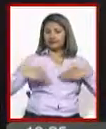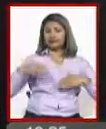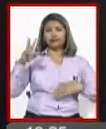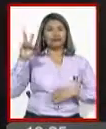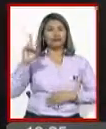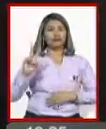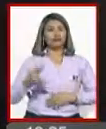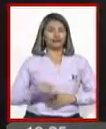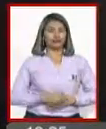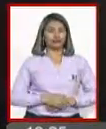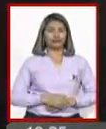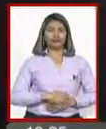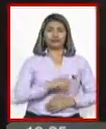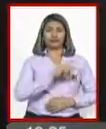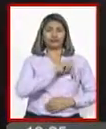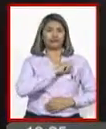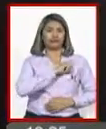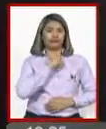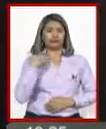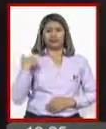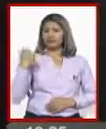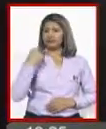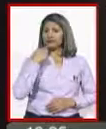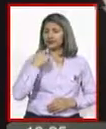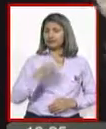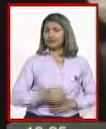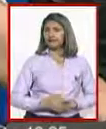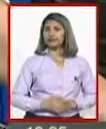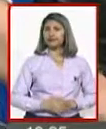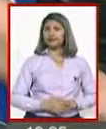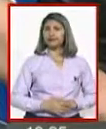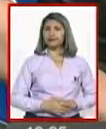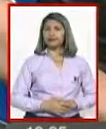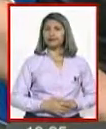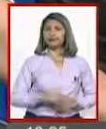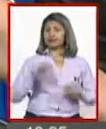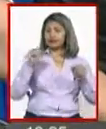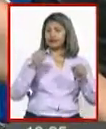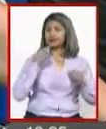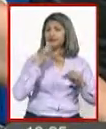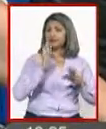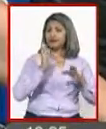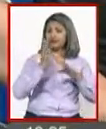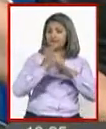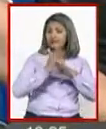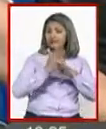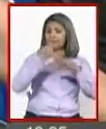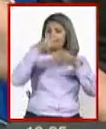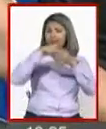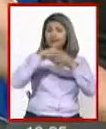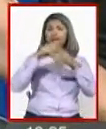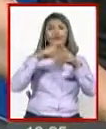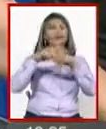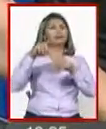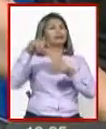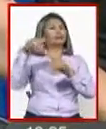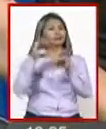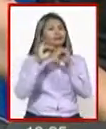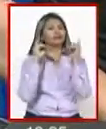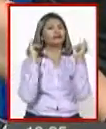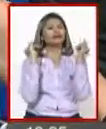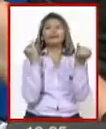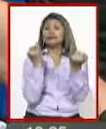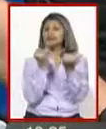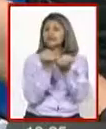de la policía. El comandante departamental se refirió a esta situación. Yo puedo hablar del proceso interno, pero más allá de otra institución,